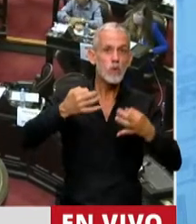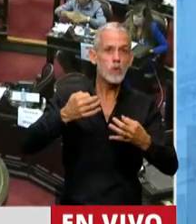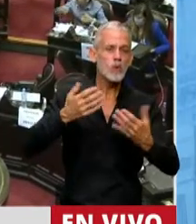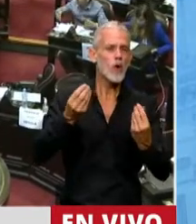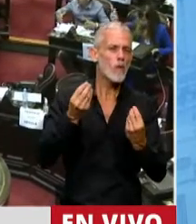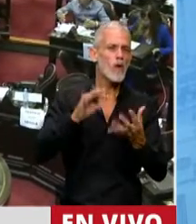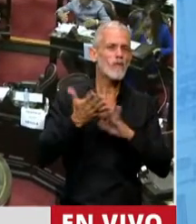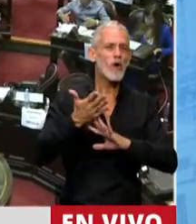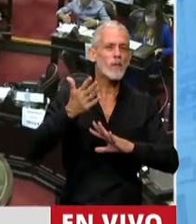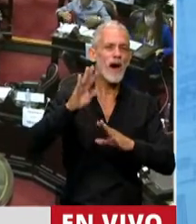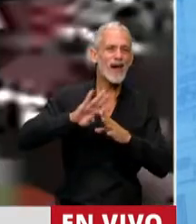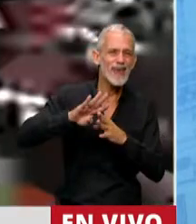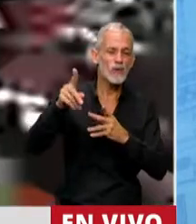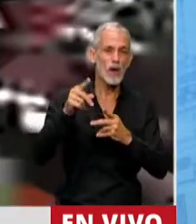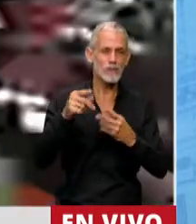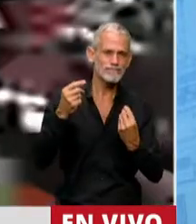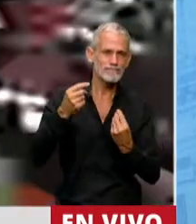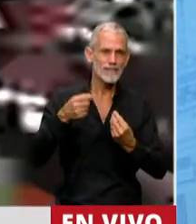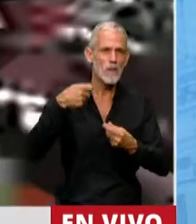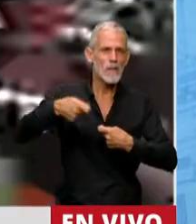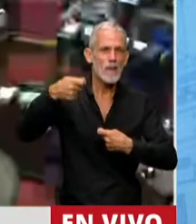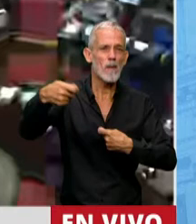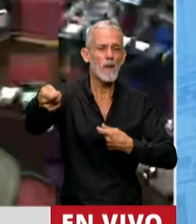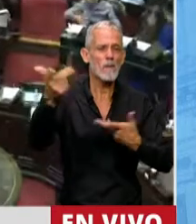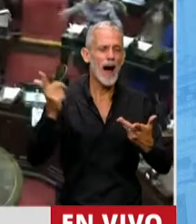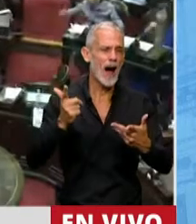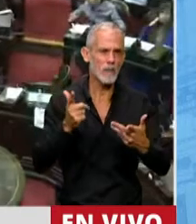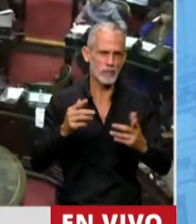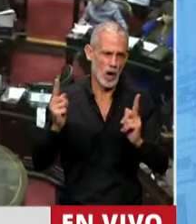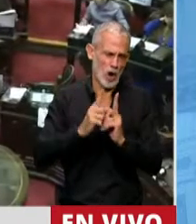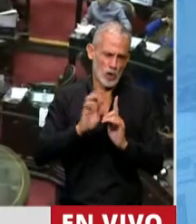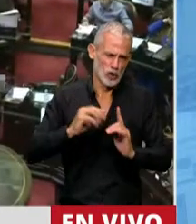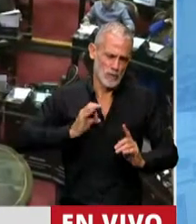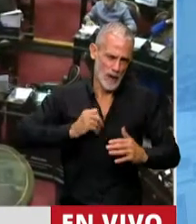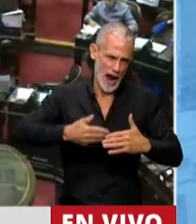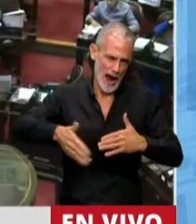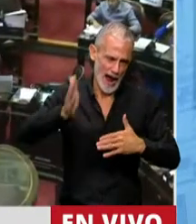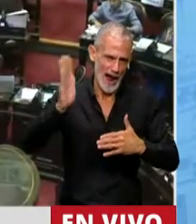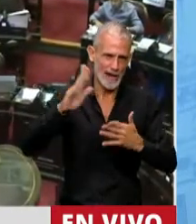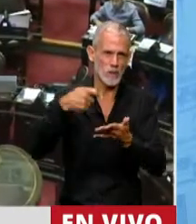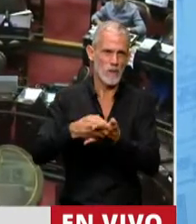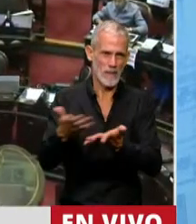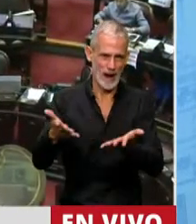proceso de recuperación de la sostenibilidad de la deuda argentina va a ser un proceso que va a llevar muchos años